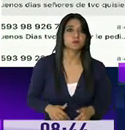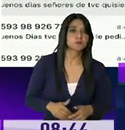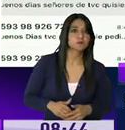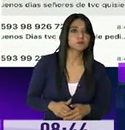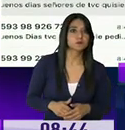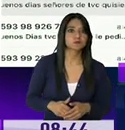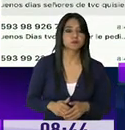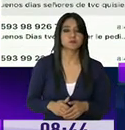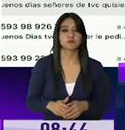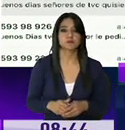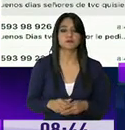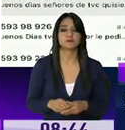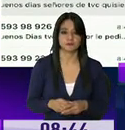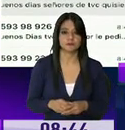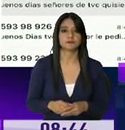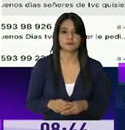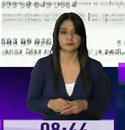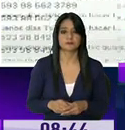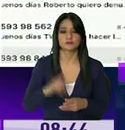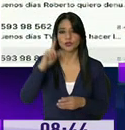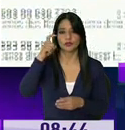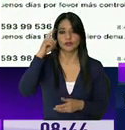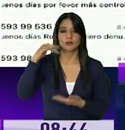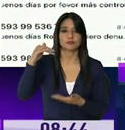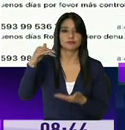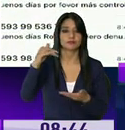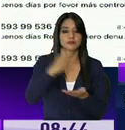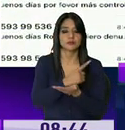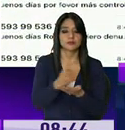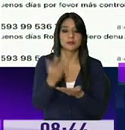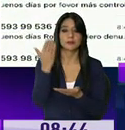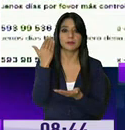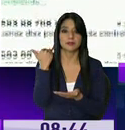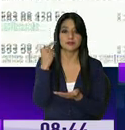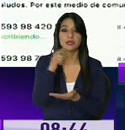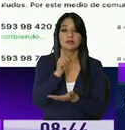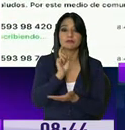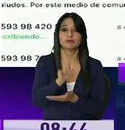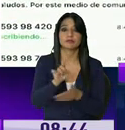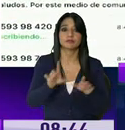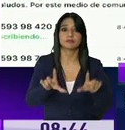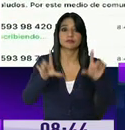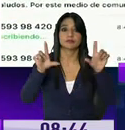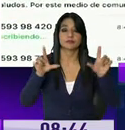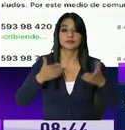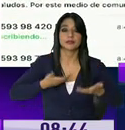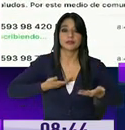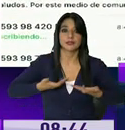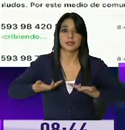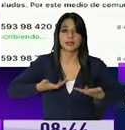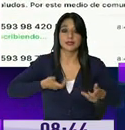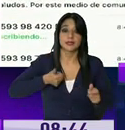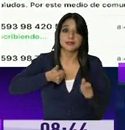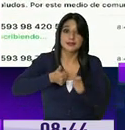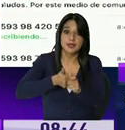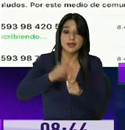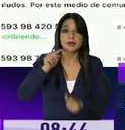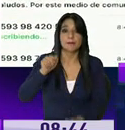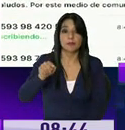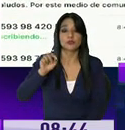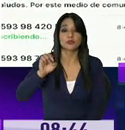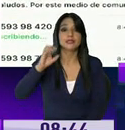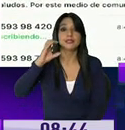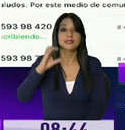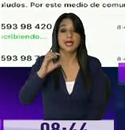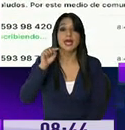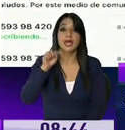raciones de comida va a poner el gobierno desde la semana anterior. Ingrese a esta, tiendacerca.es. Exactamente. Ahí. Y